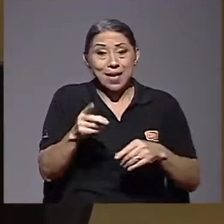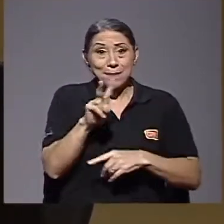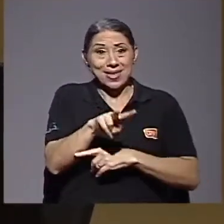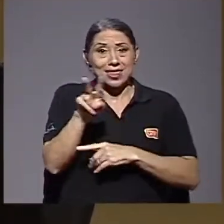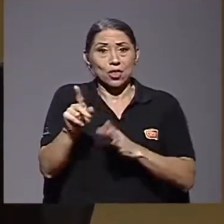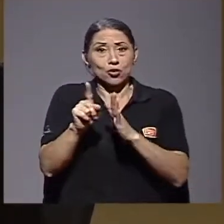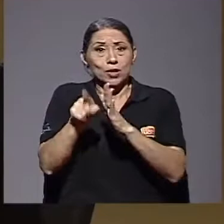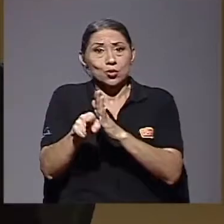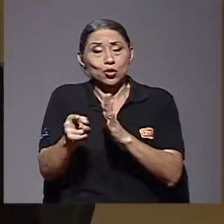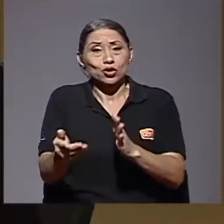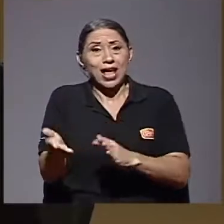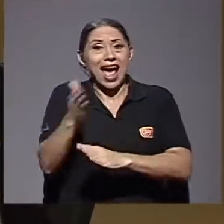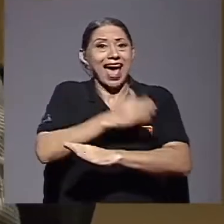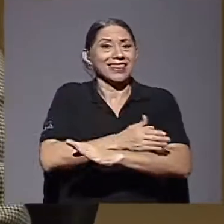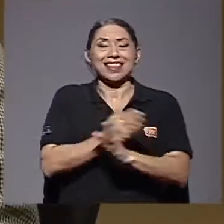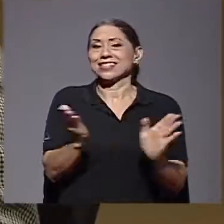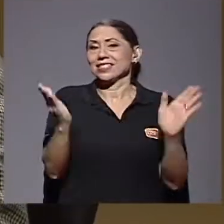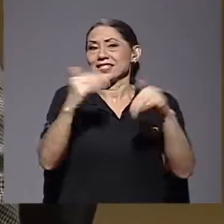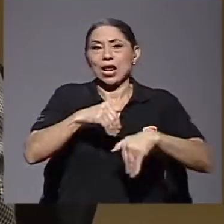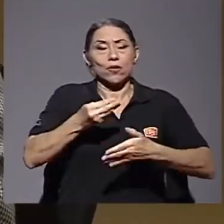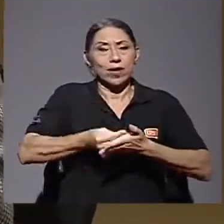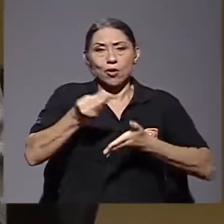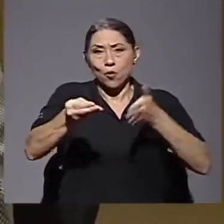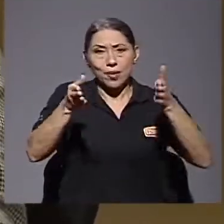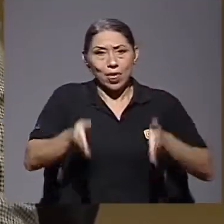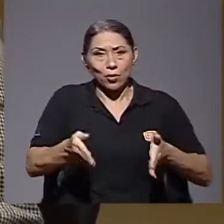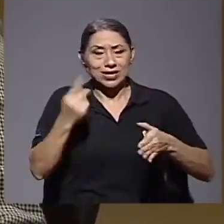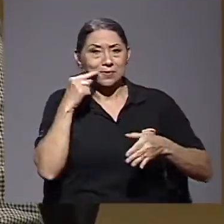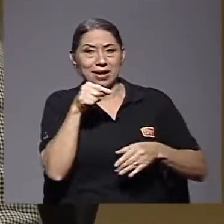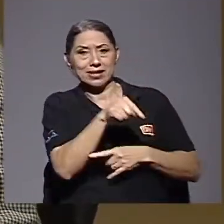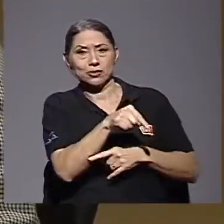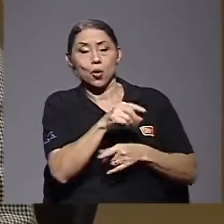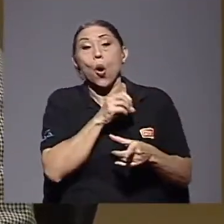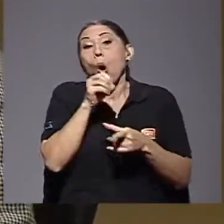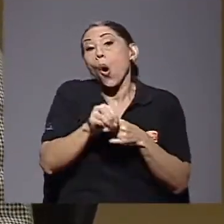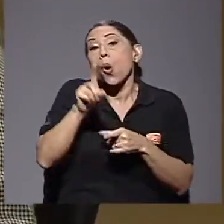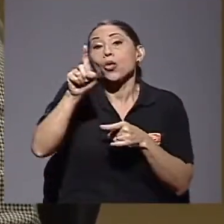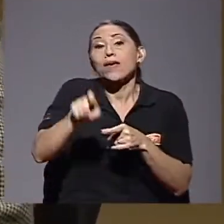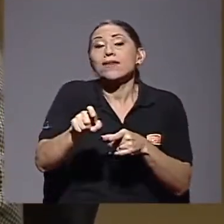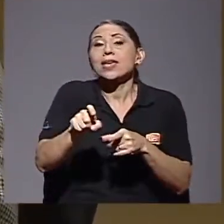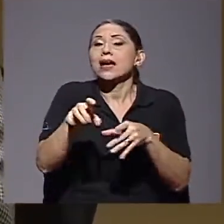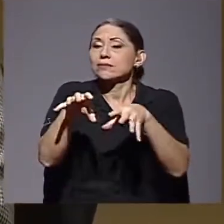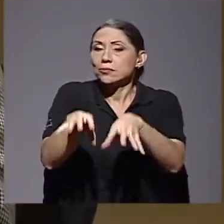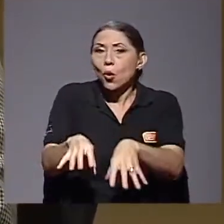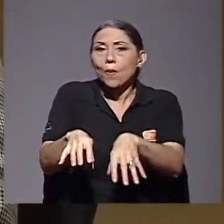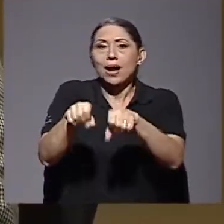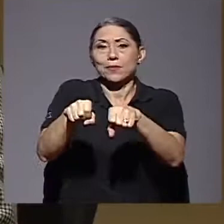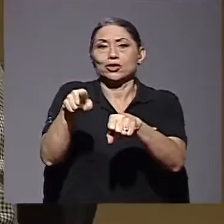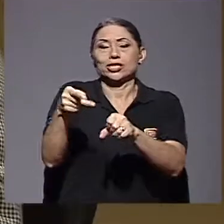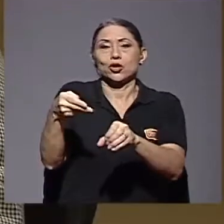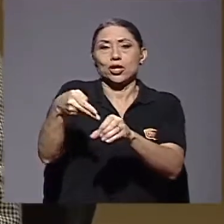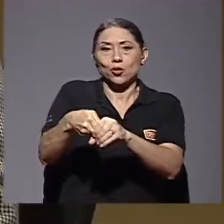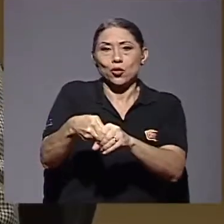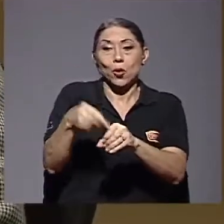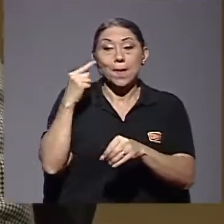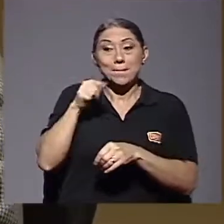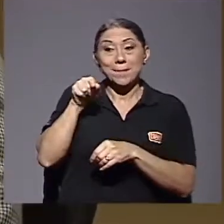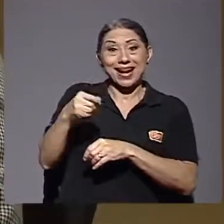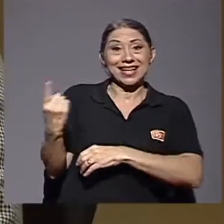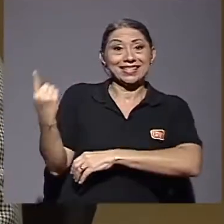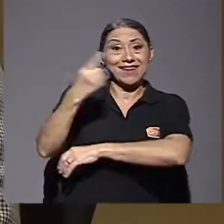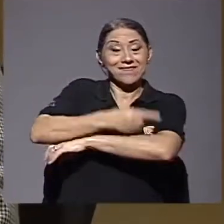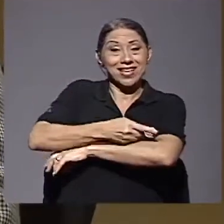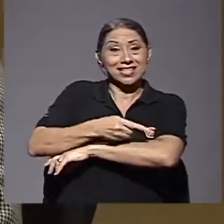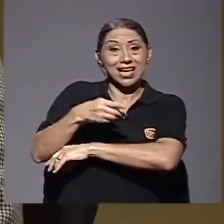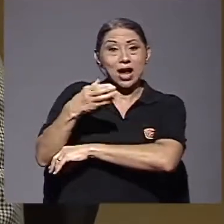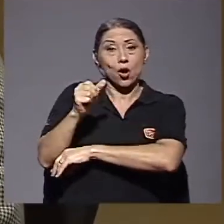esos papeles futuros, o tenía que tomar posesión del crudo. Para esa fecha, Cushing